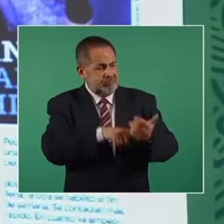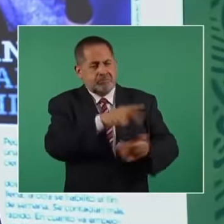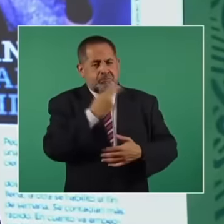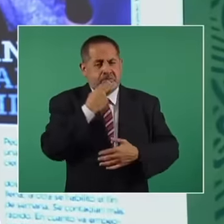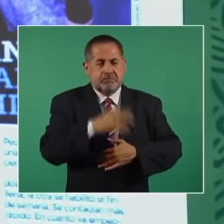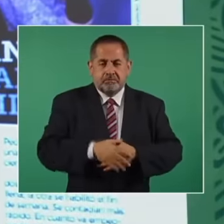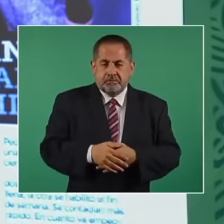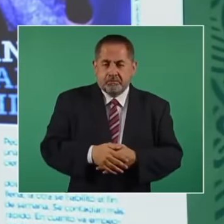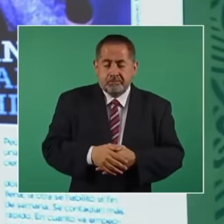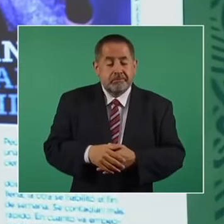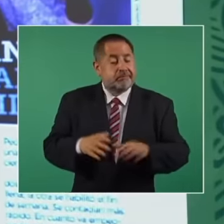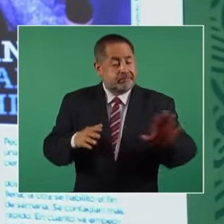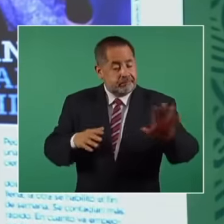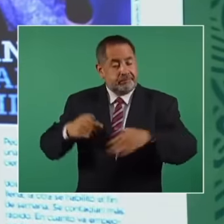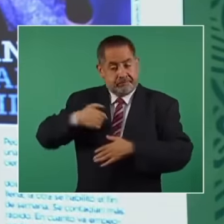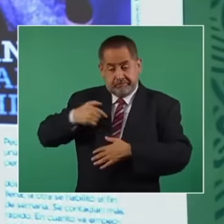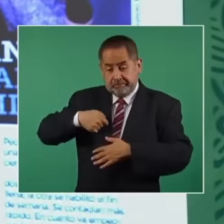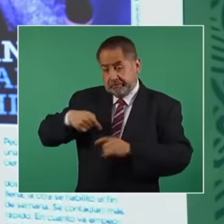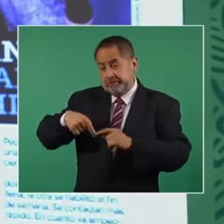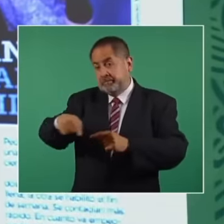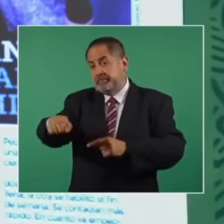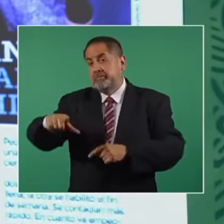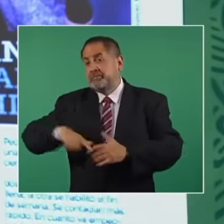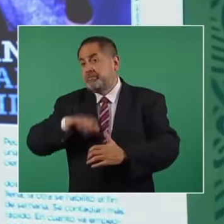Cuando yo termine el gobierno,